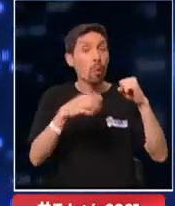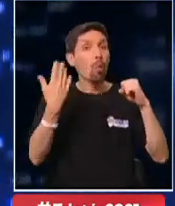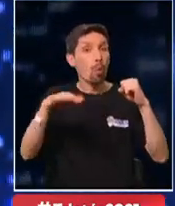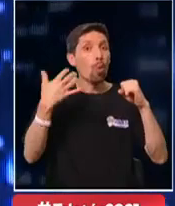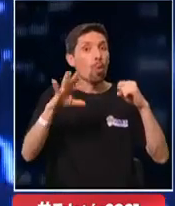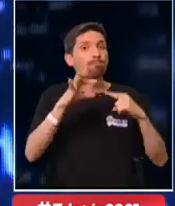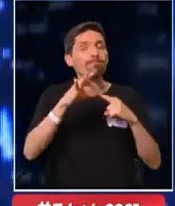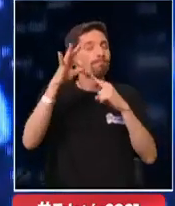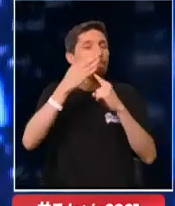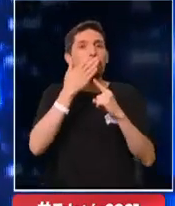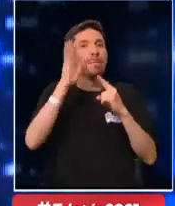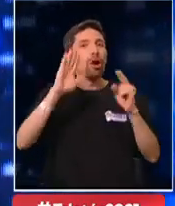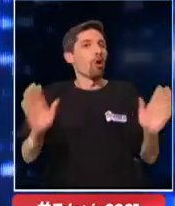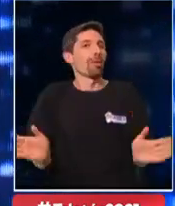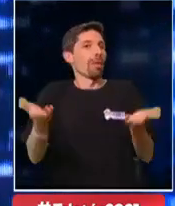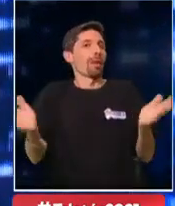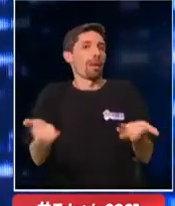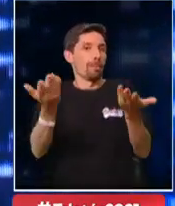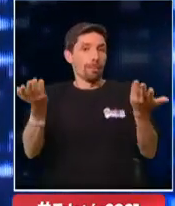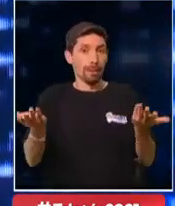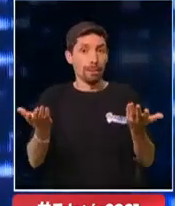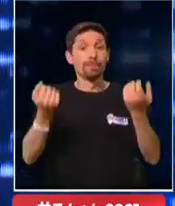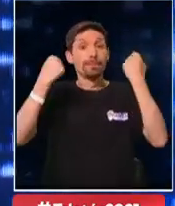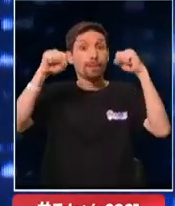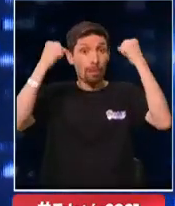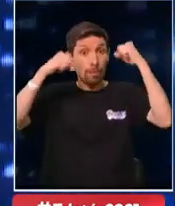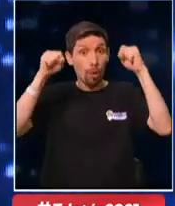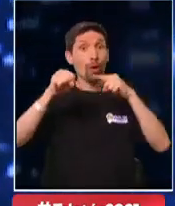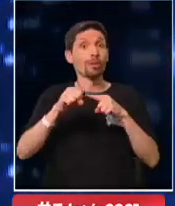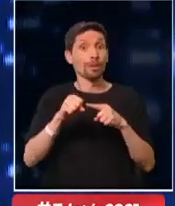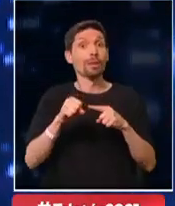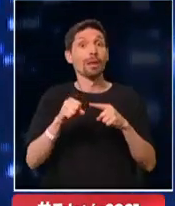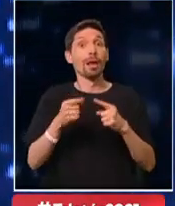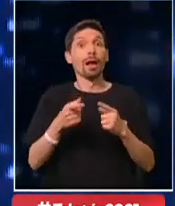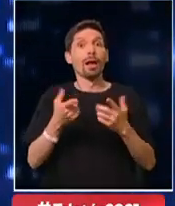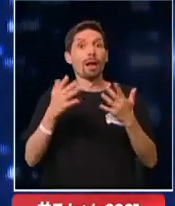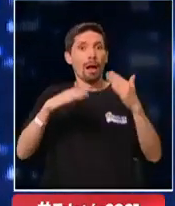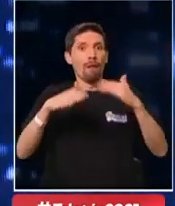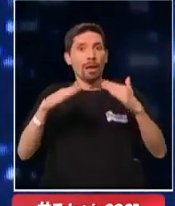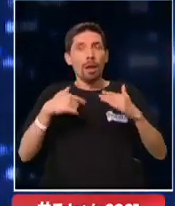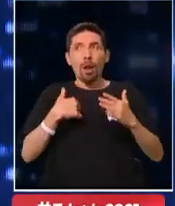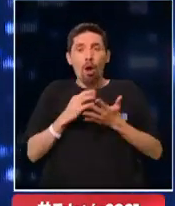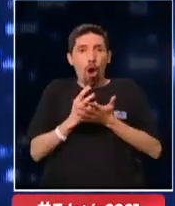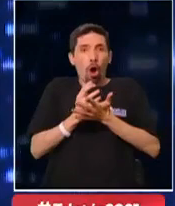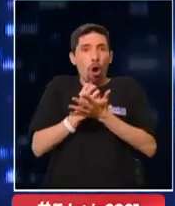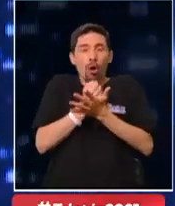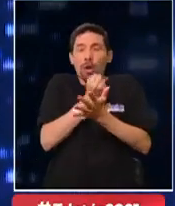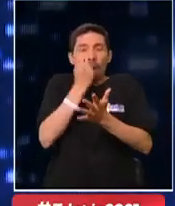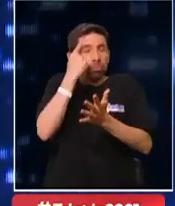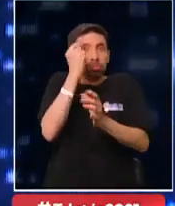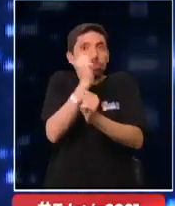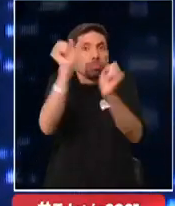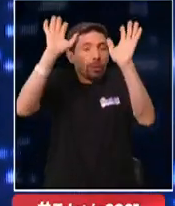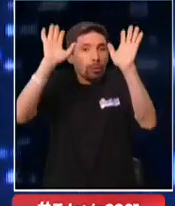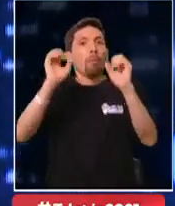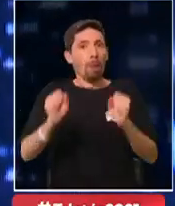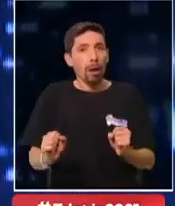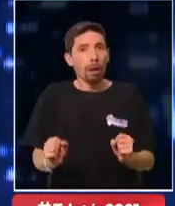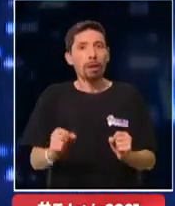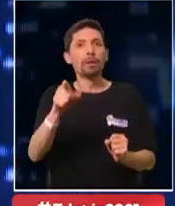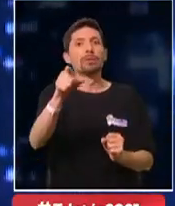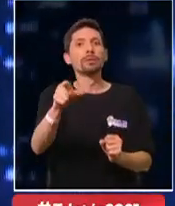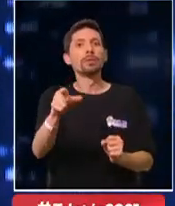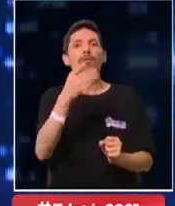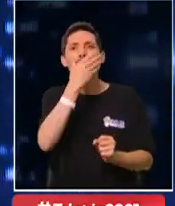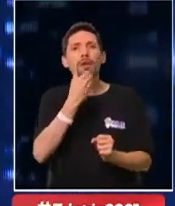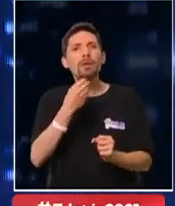la mejor terapia. Y el deporte te lleva a límites insospechados. Esta es una historia maravillosa. Ocurre